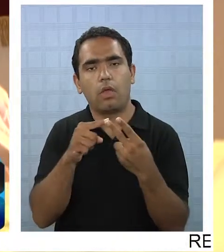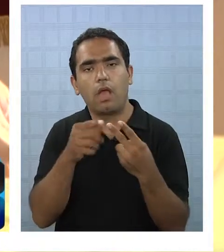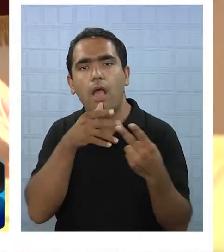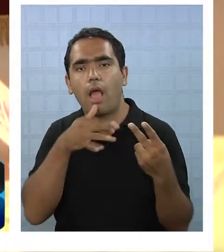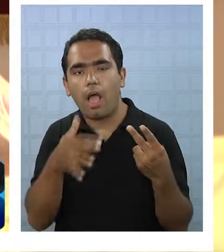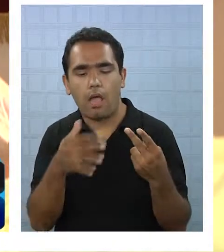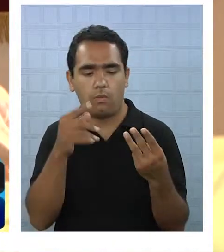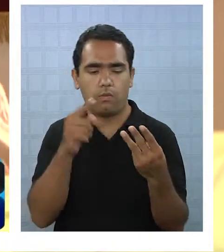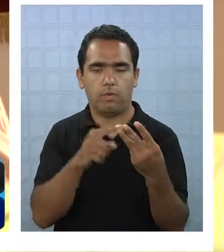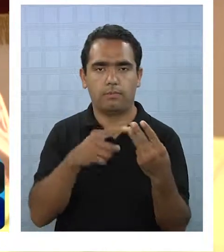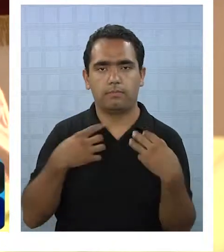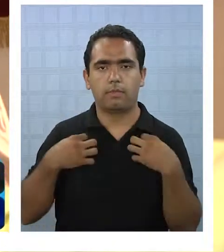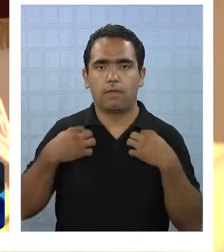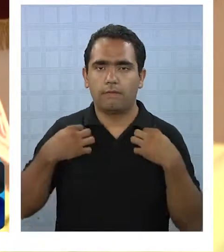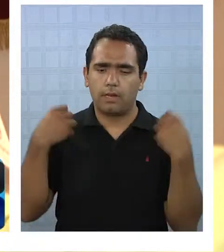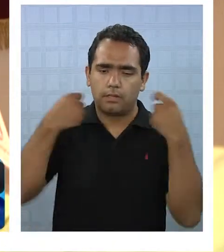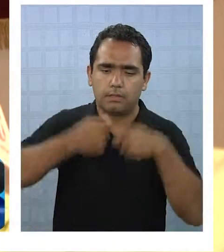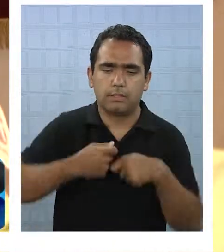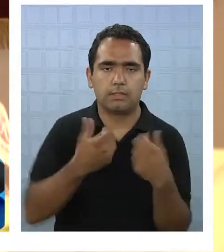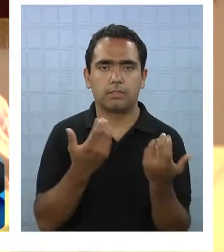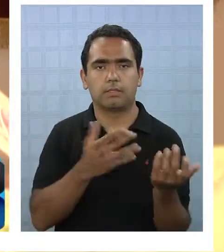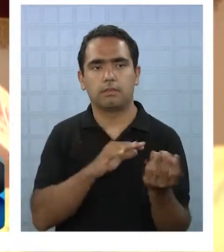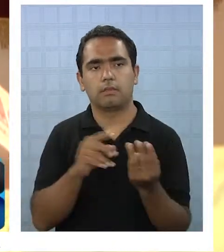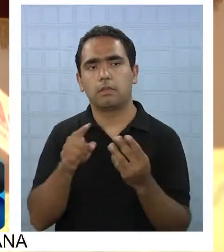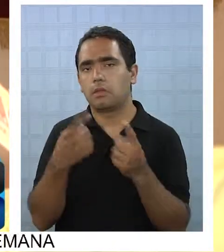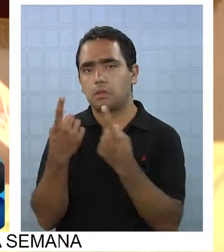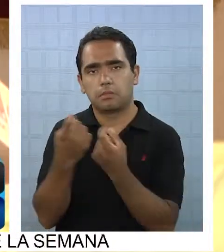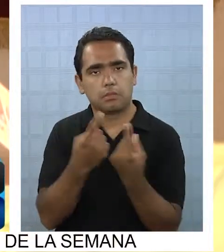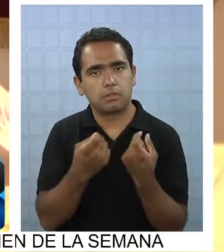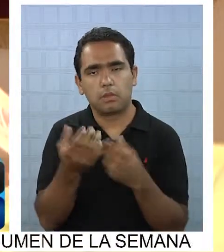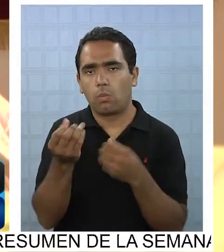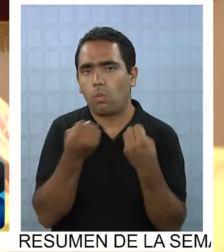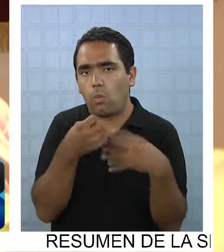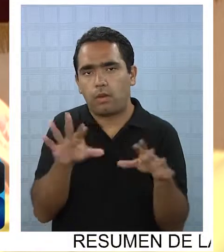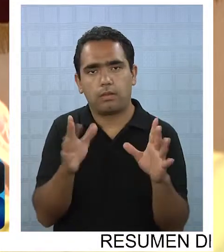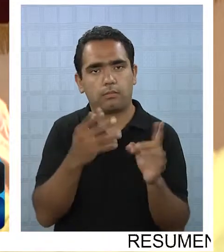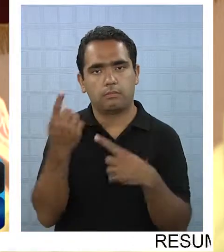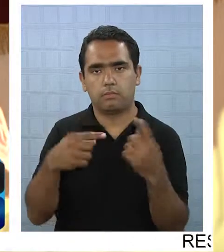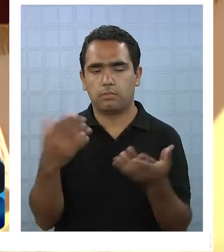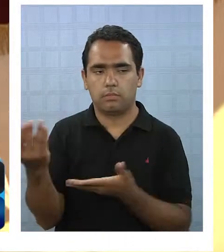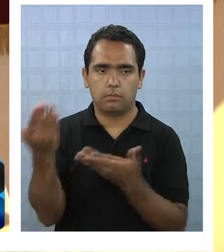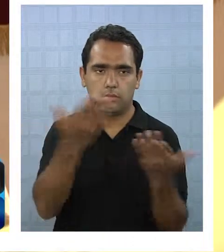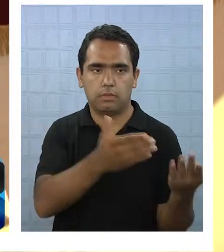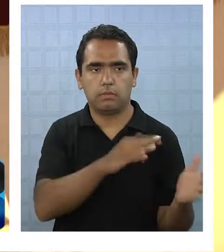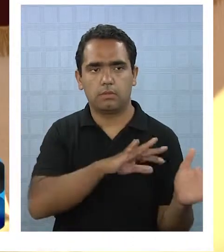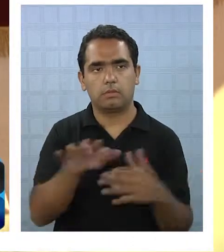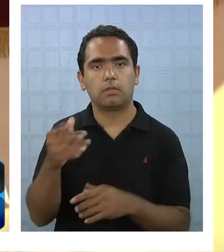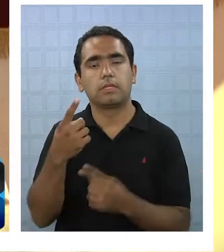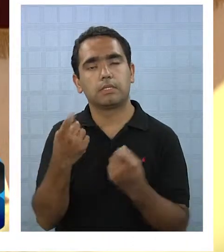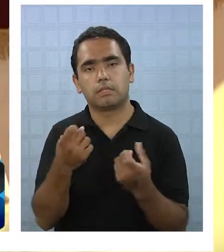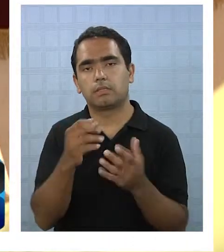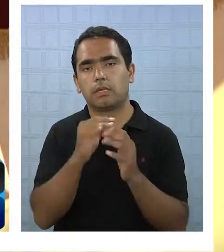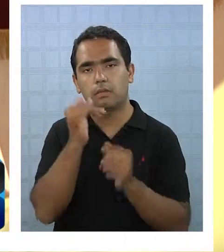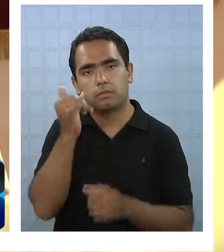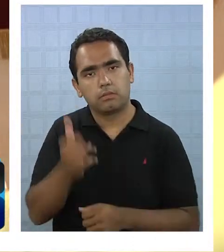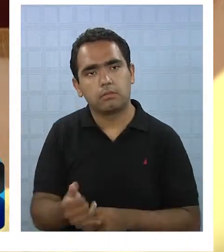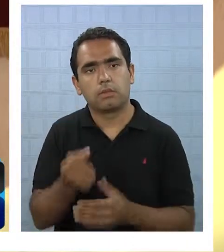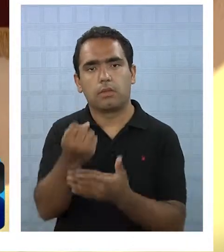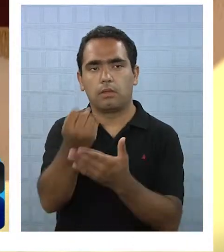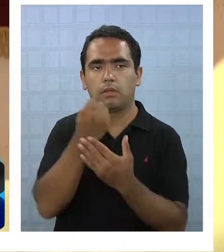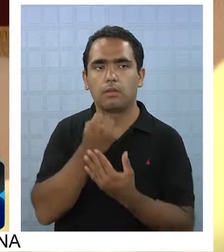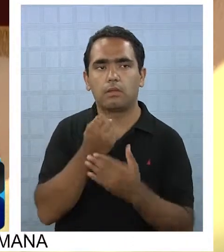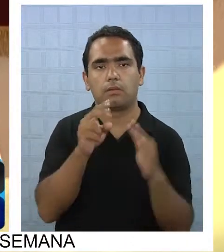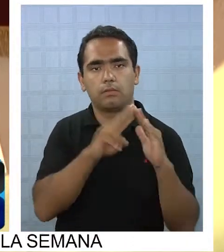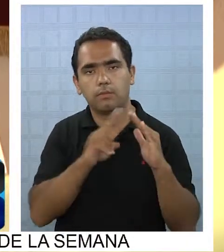agua y lo que muestre puede necesitar por un caso de emergencia necesitamos toda la cooperación de la